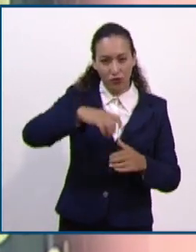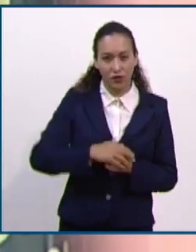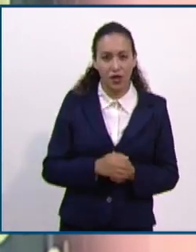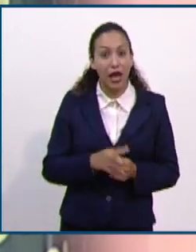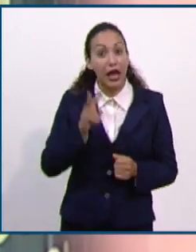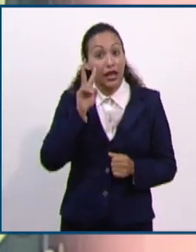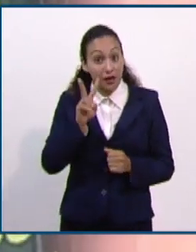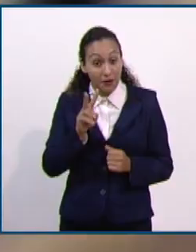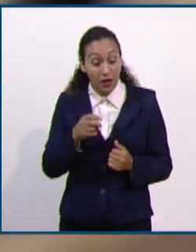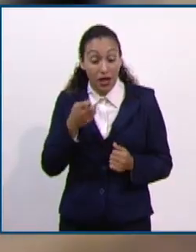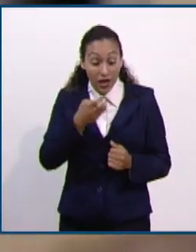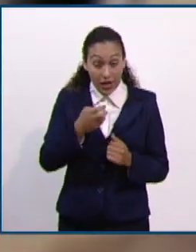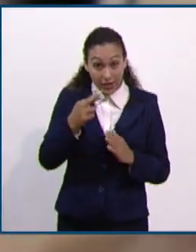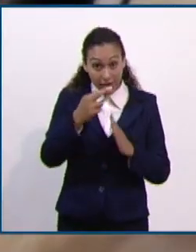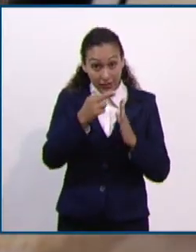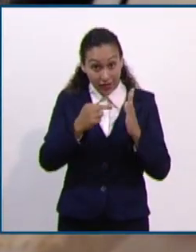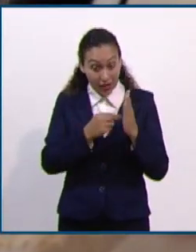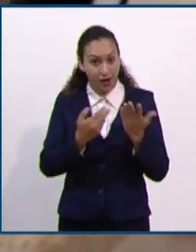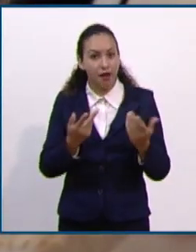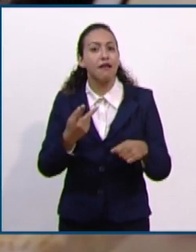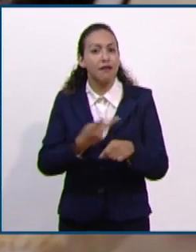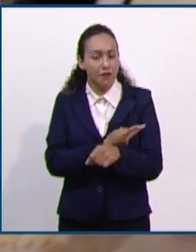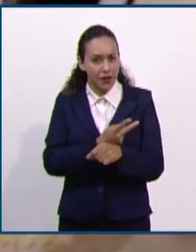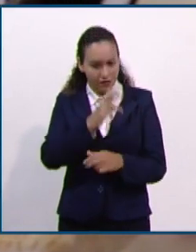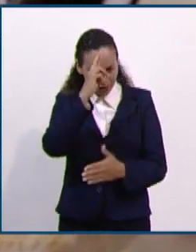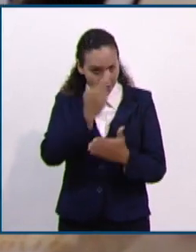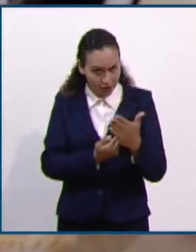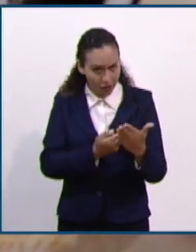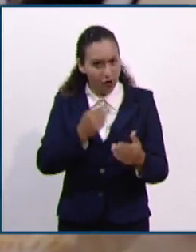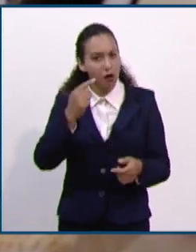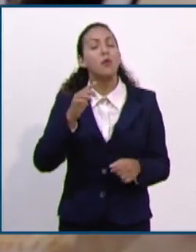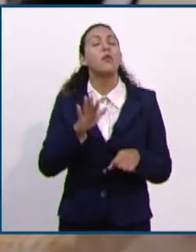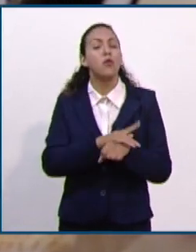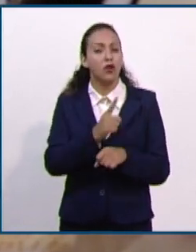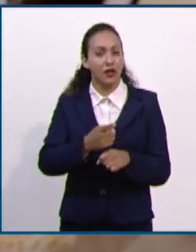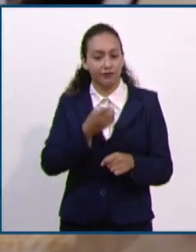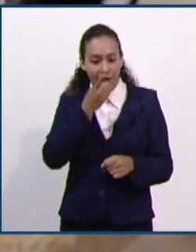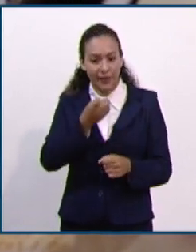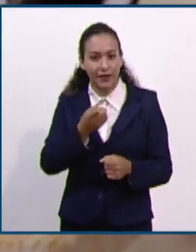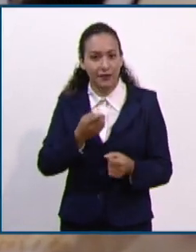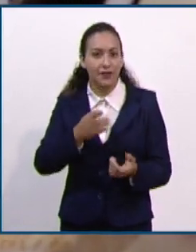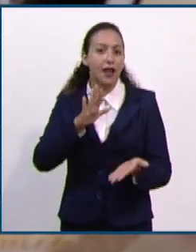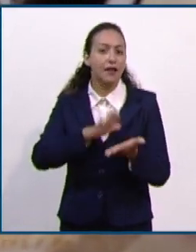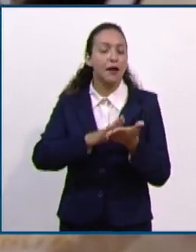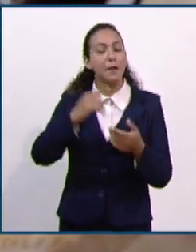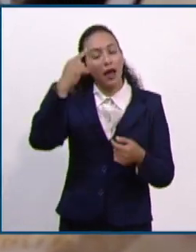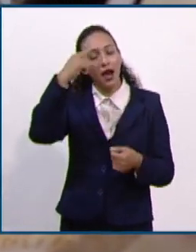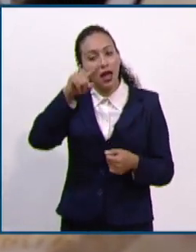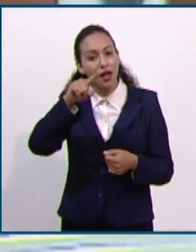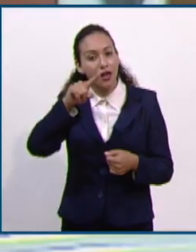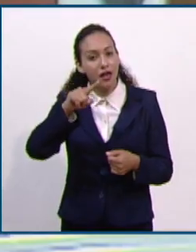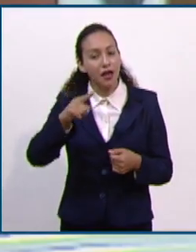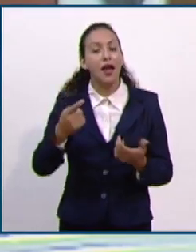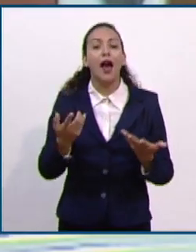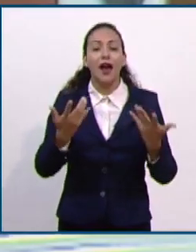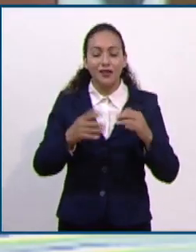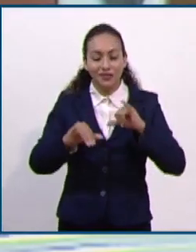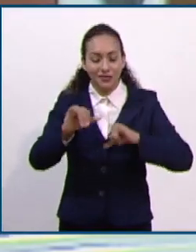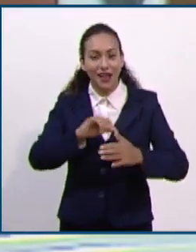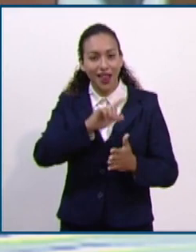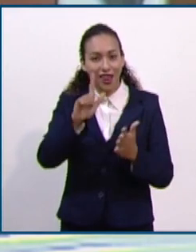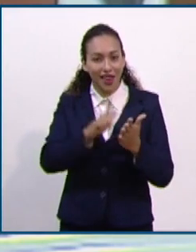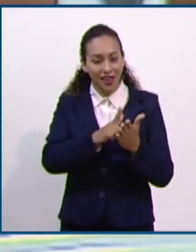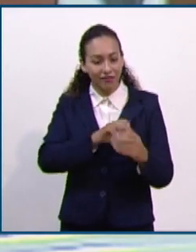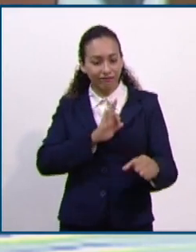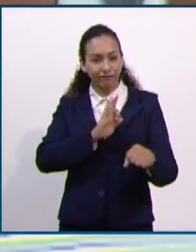viola el principio de reserva y primacía reglamentaria, ya que argumentan se trata de elementos operativos para la aplicación de la ley y